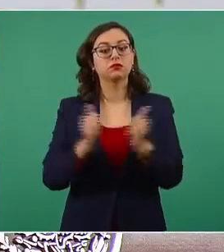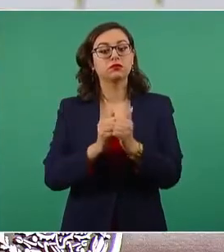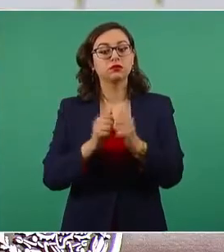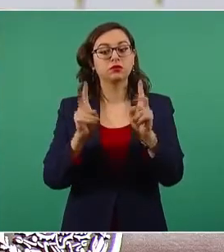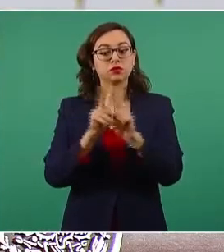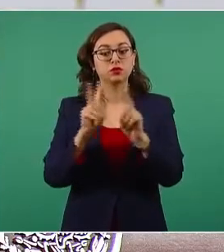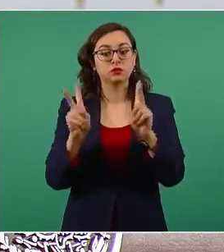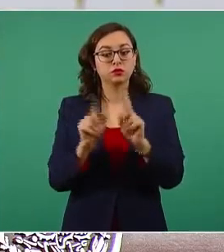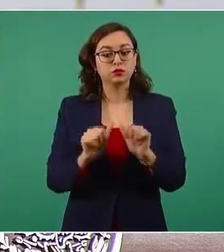la forma como se está